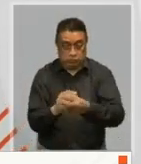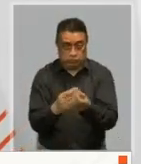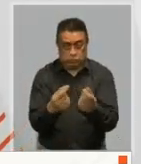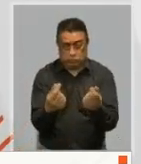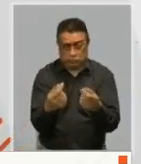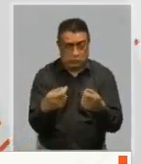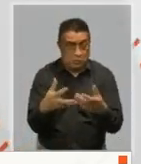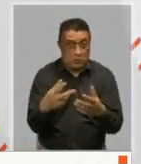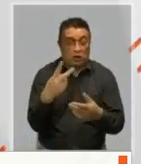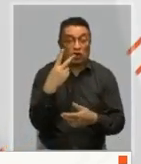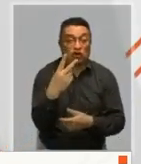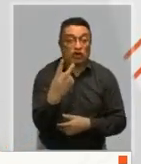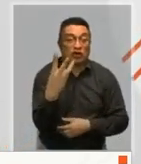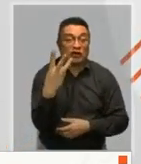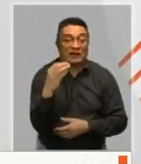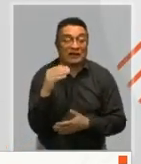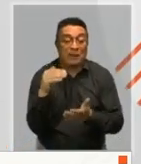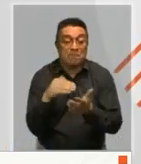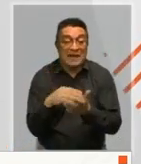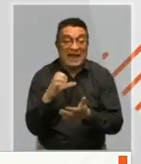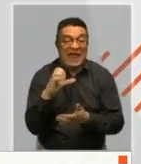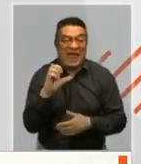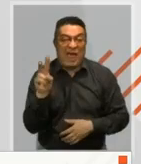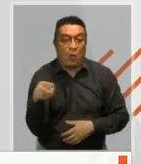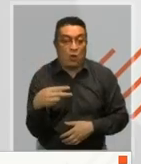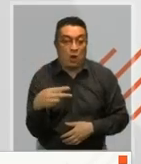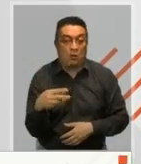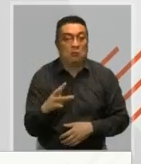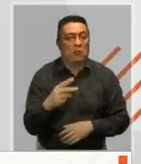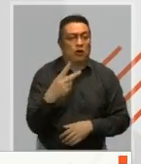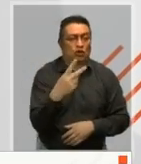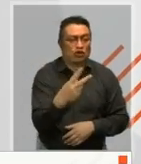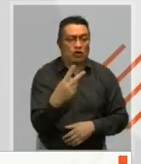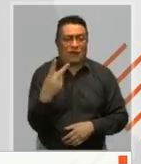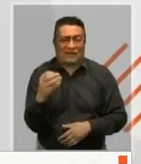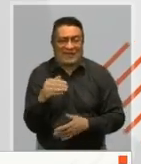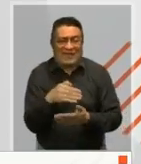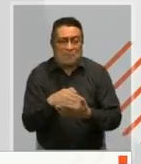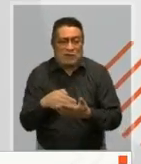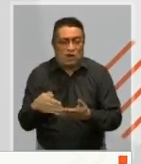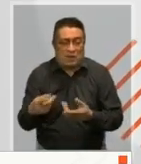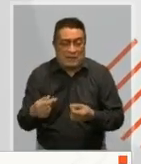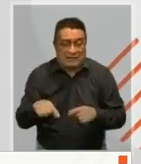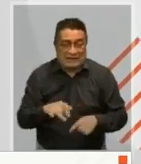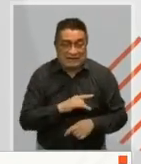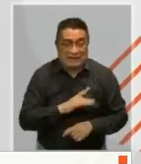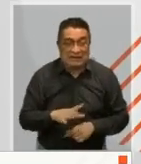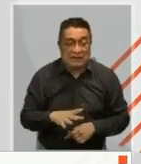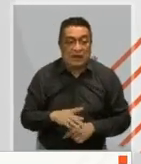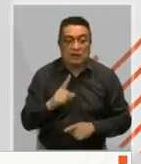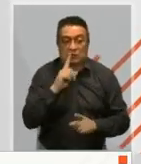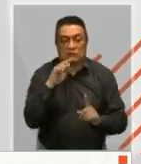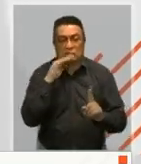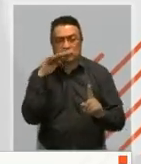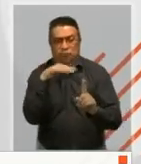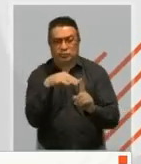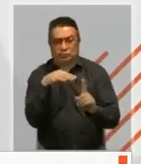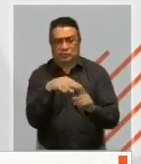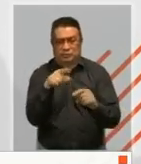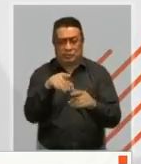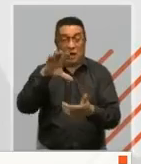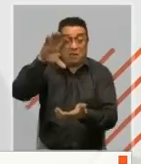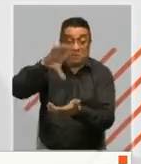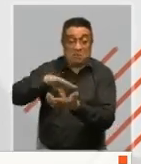casi 230.000 euros, poco más de 220 millones de pesos. Fue criticada, todo en un